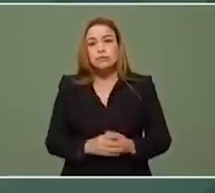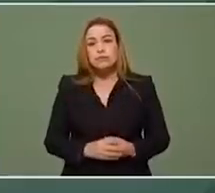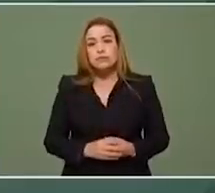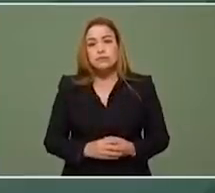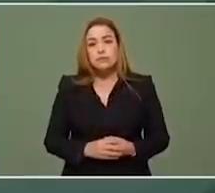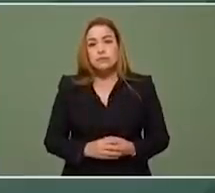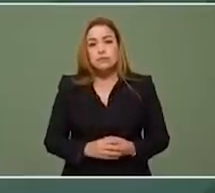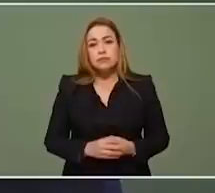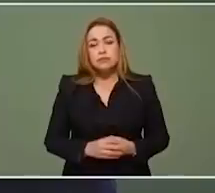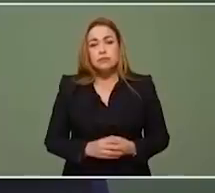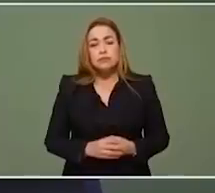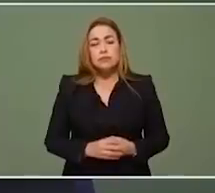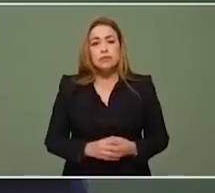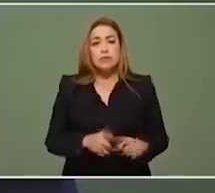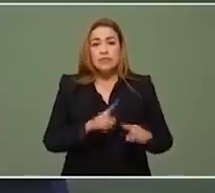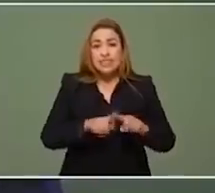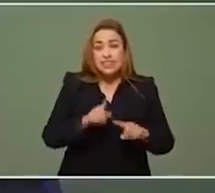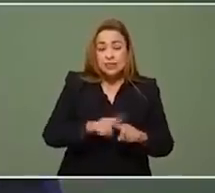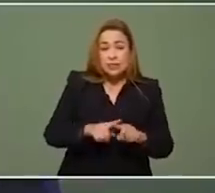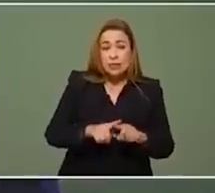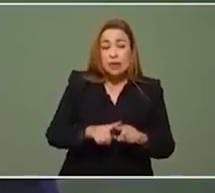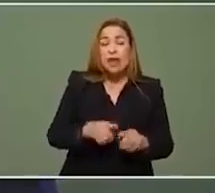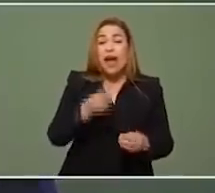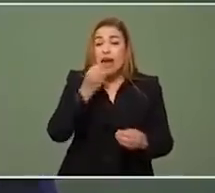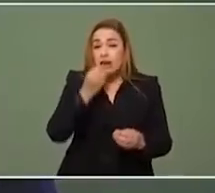los penales federales